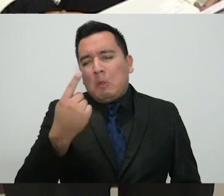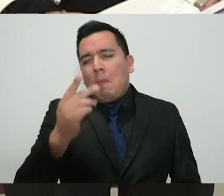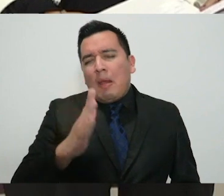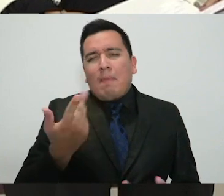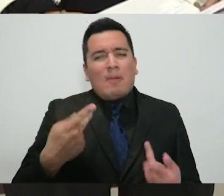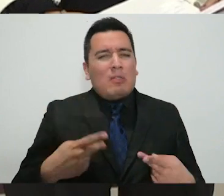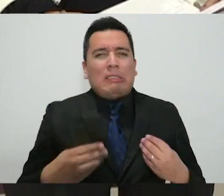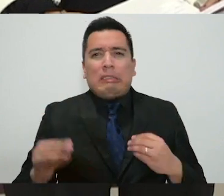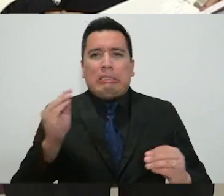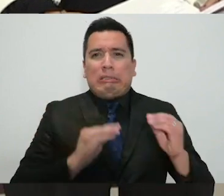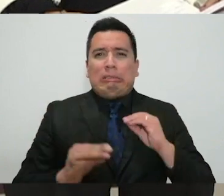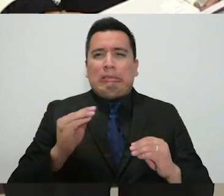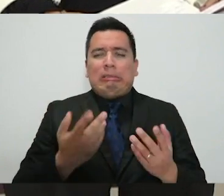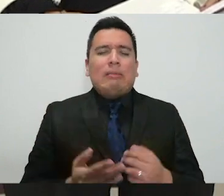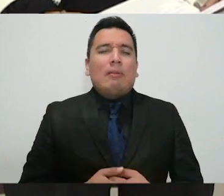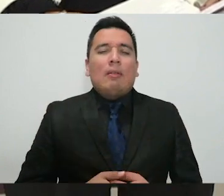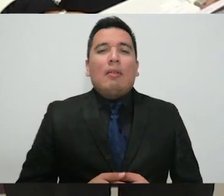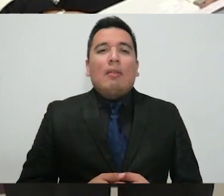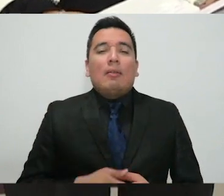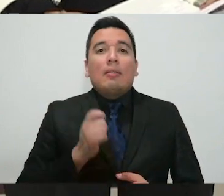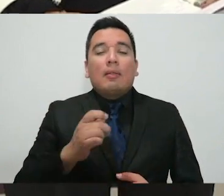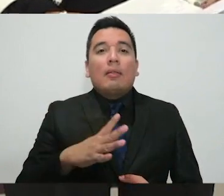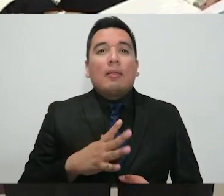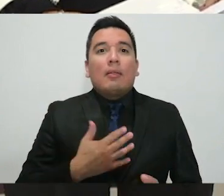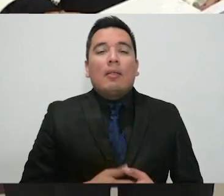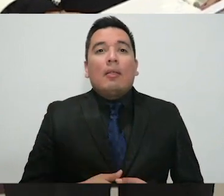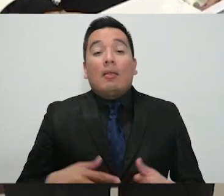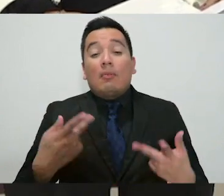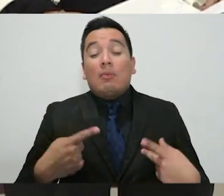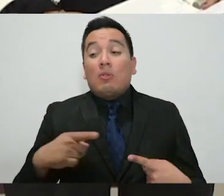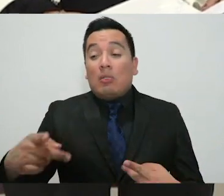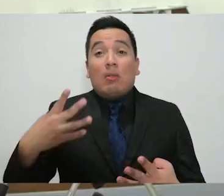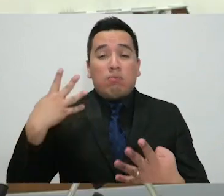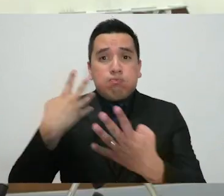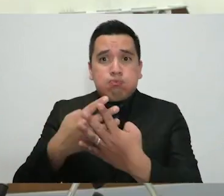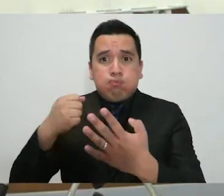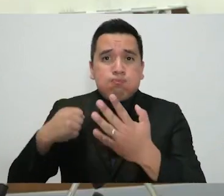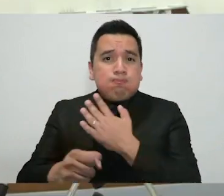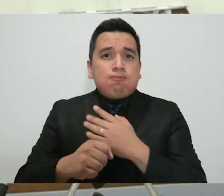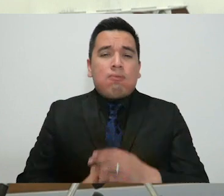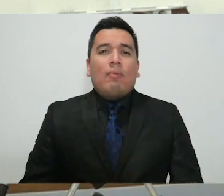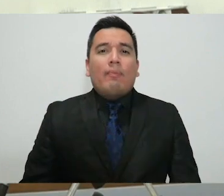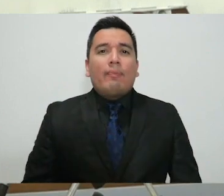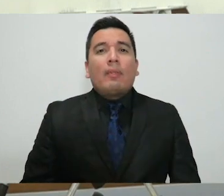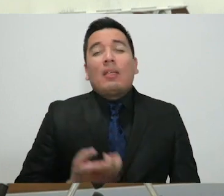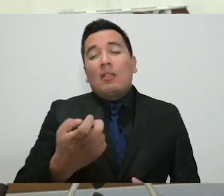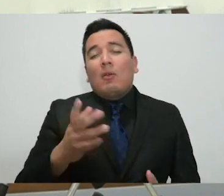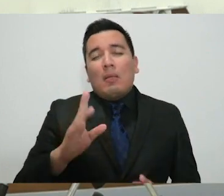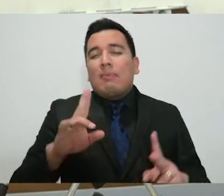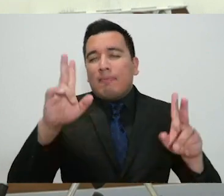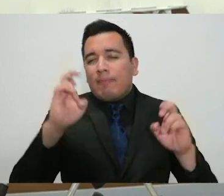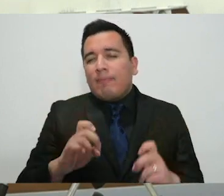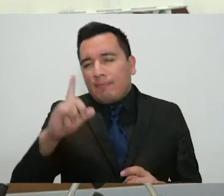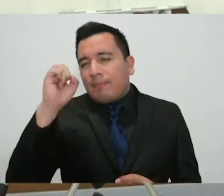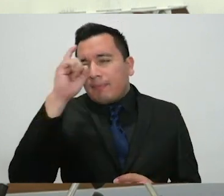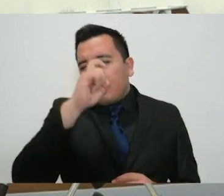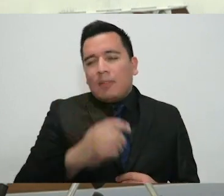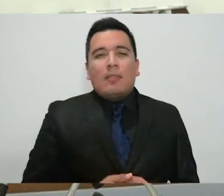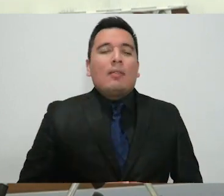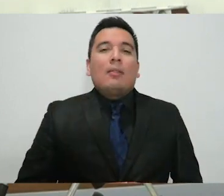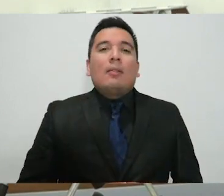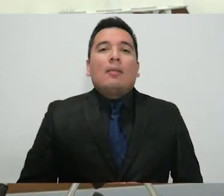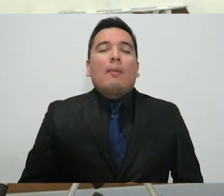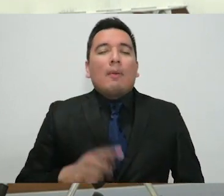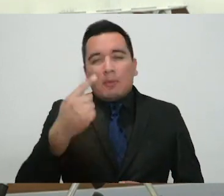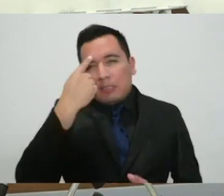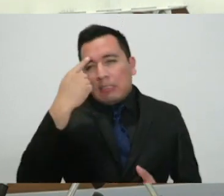polémicos es el de las personas privadas de su libertad. Así es. Esto es un tema polémico si se abre socialmente, pero creo